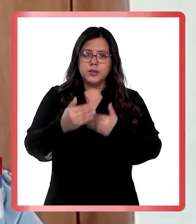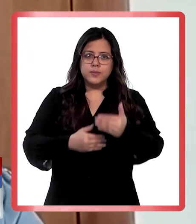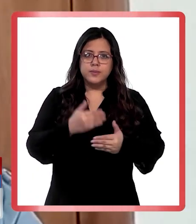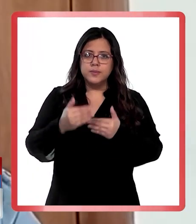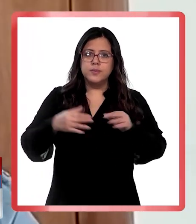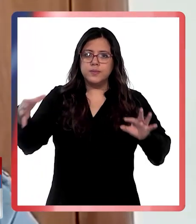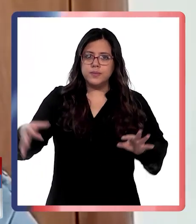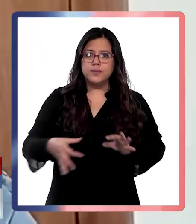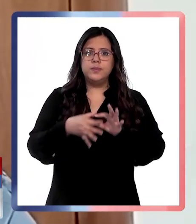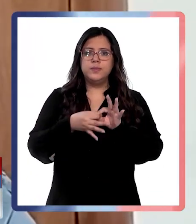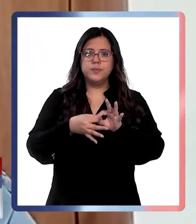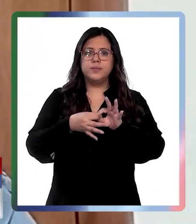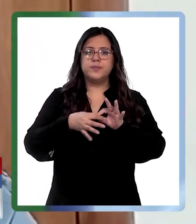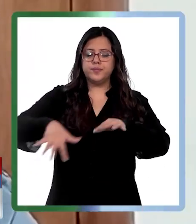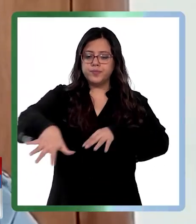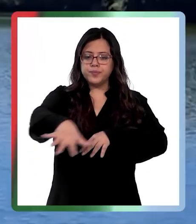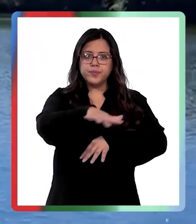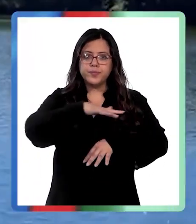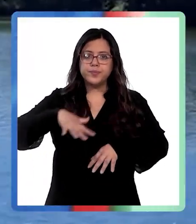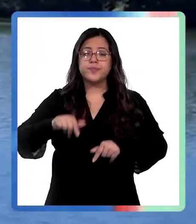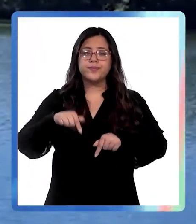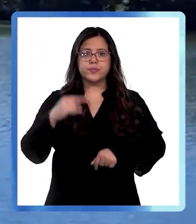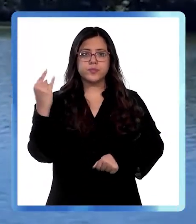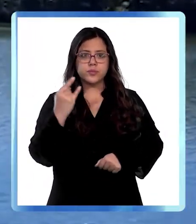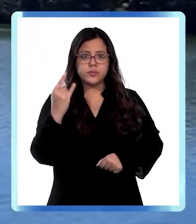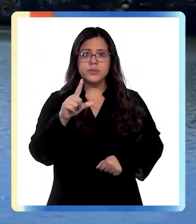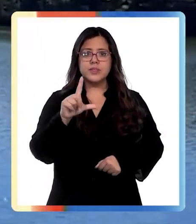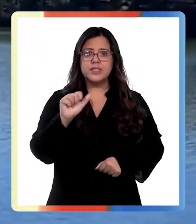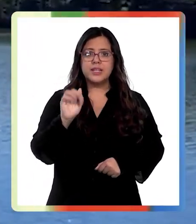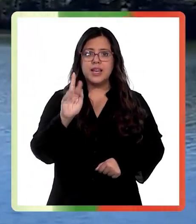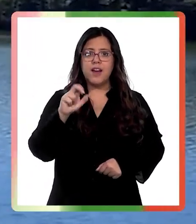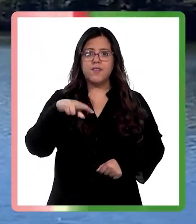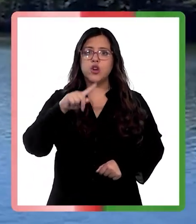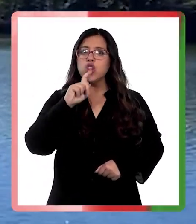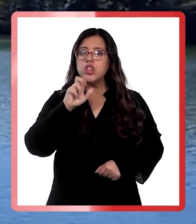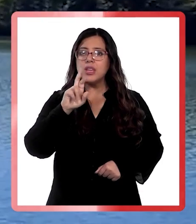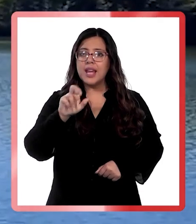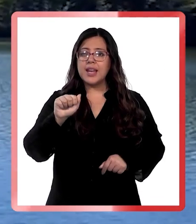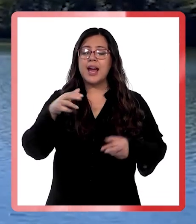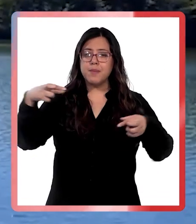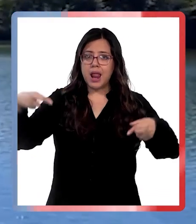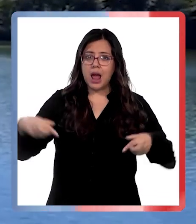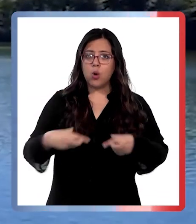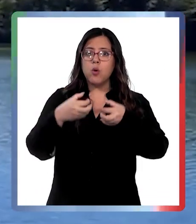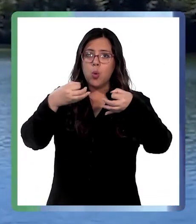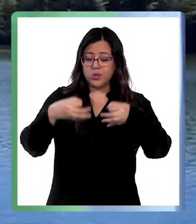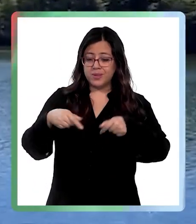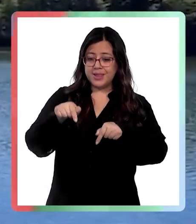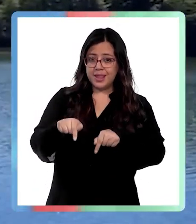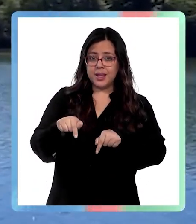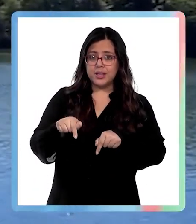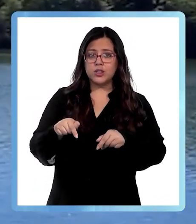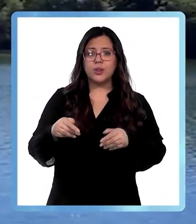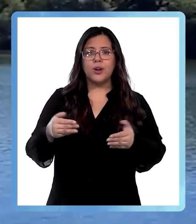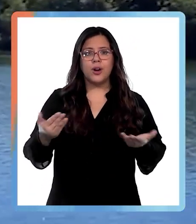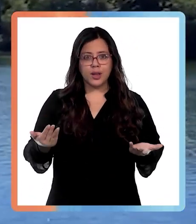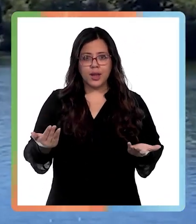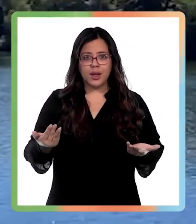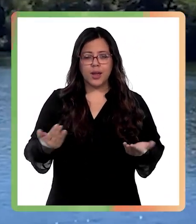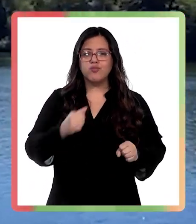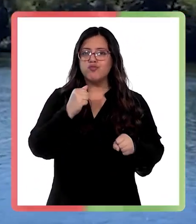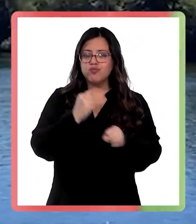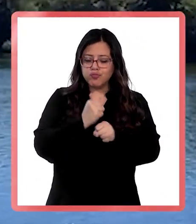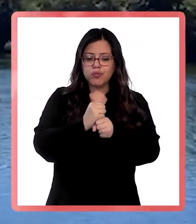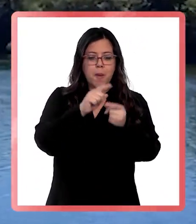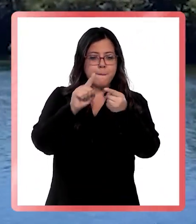la implementación del modelo de vinculación con el medio. Para la Universidad de la Frontera y en particular para el Campus Pucón, generar instancias como esta,